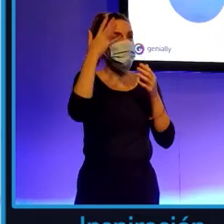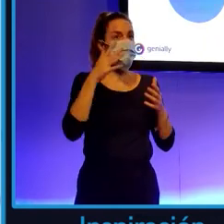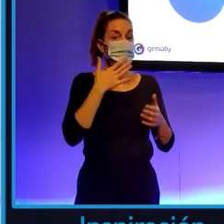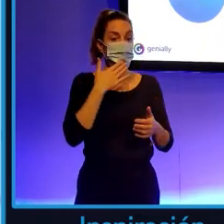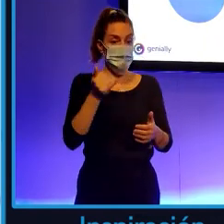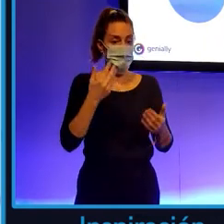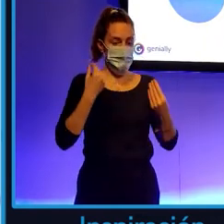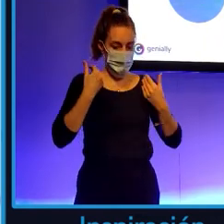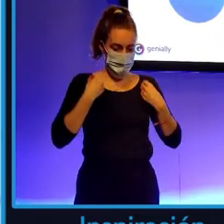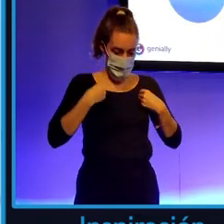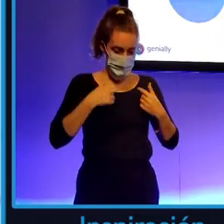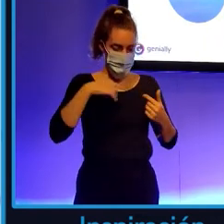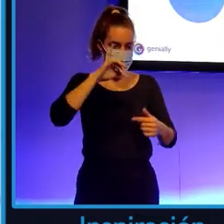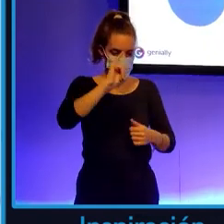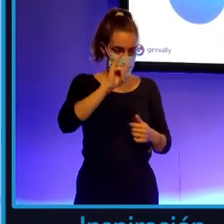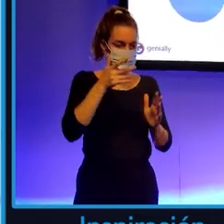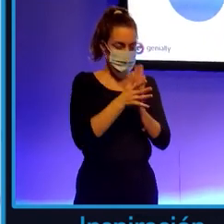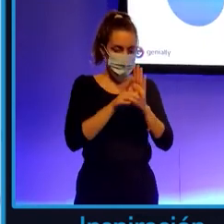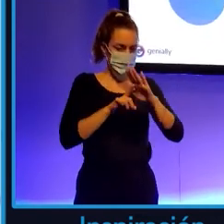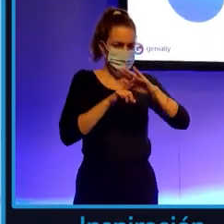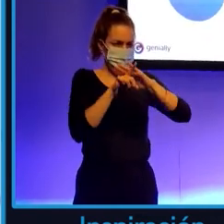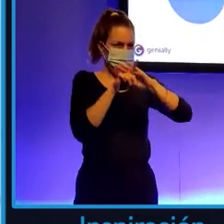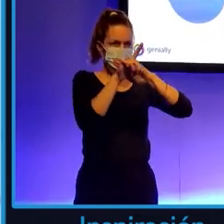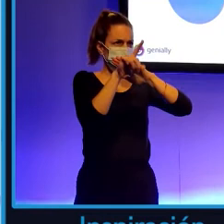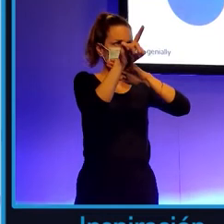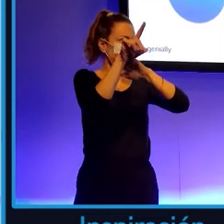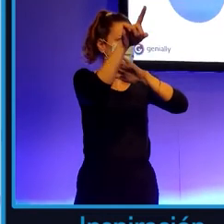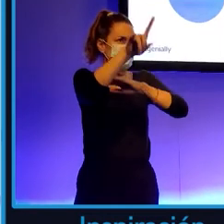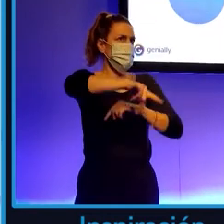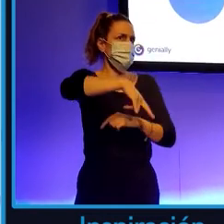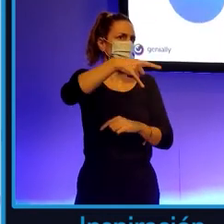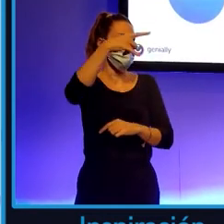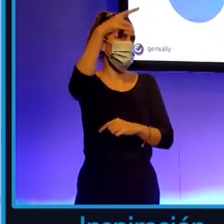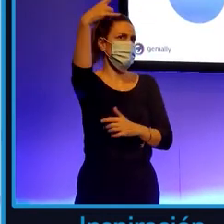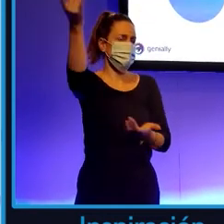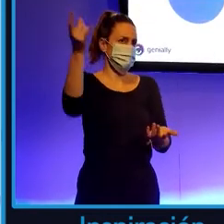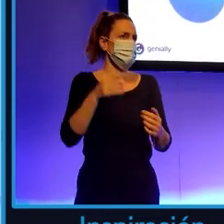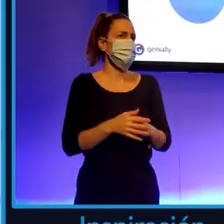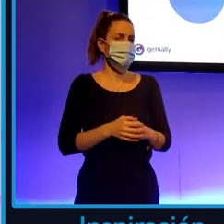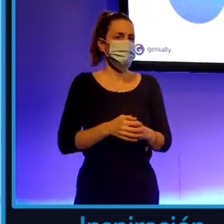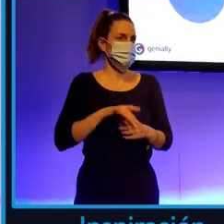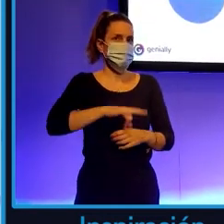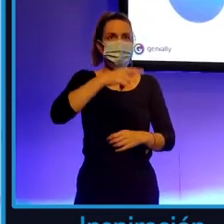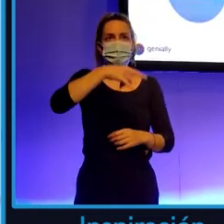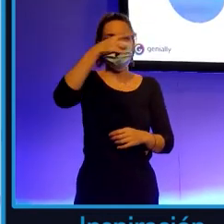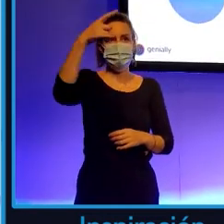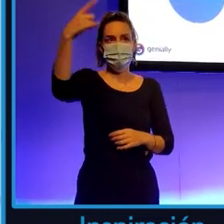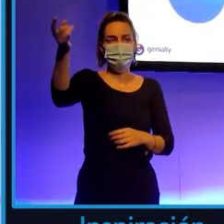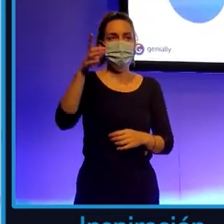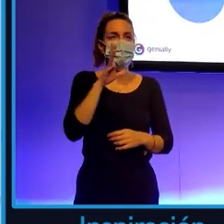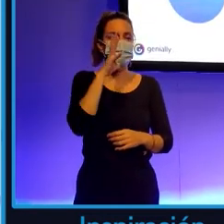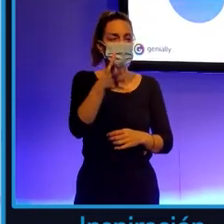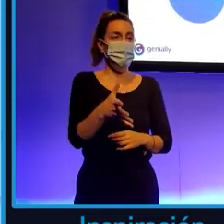tenemos 2 más 2 será 4 y lo multiplicaremos o lo pondremos exponencial le pondremos dedos de tres o de cuatro porque